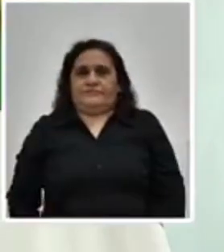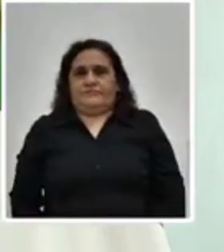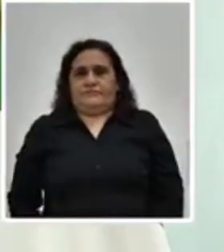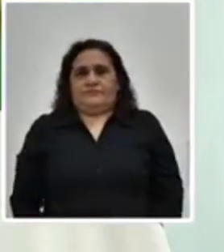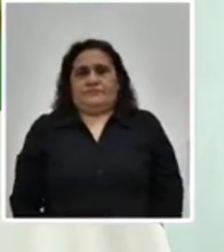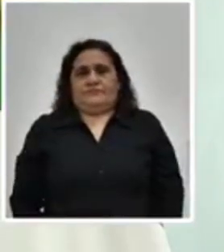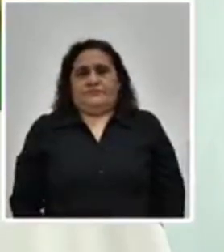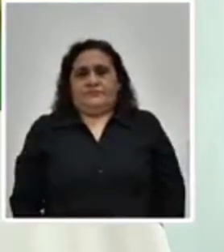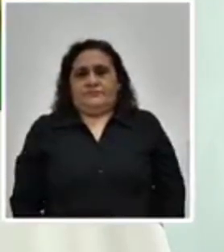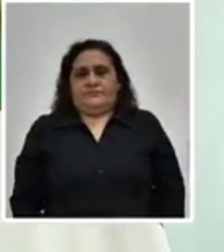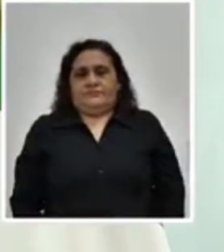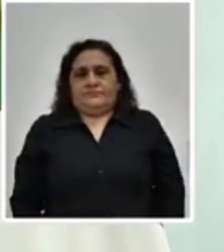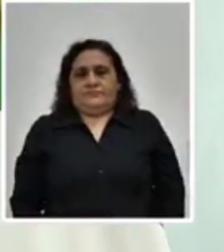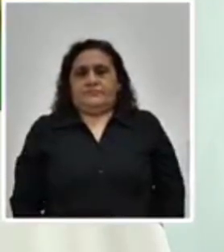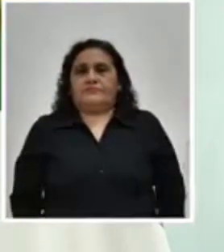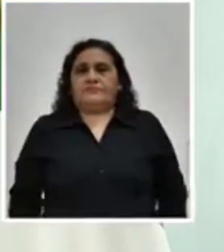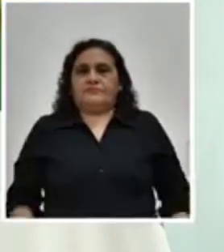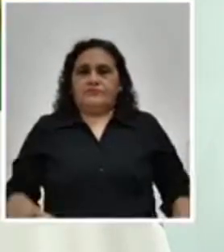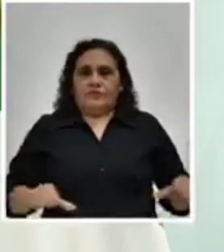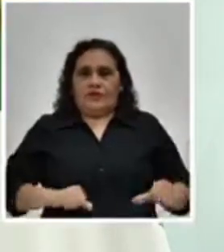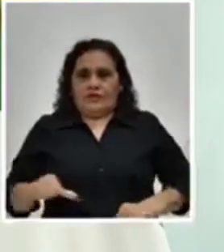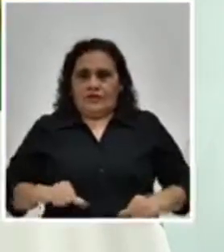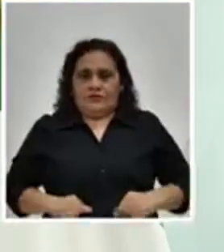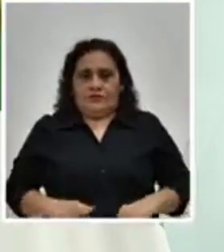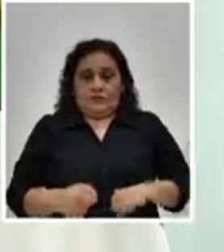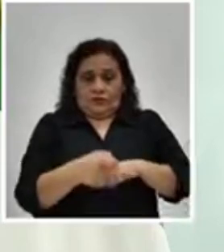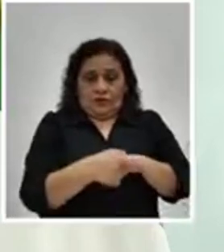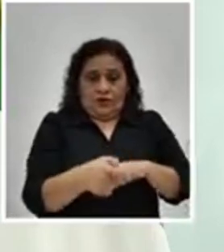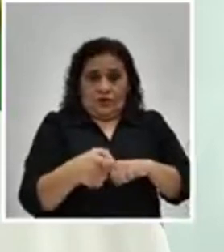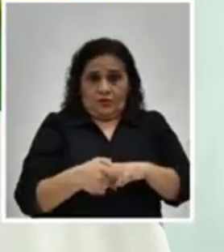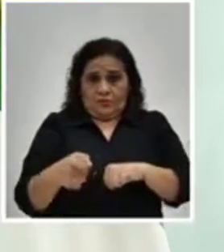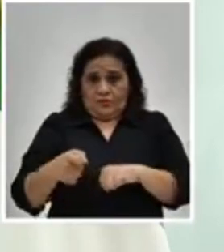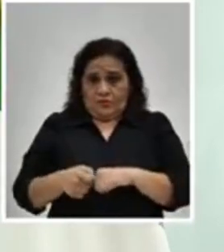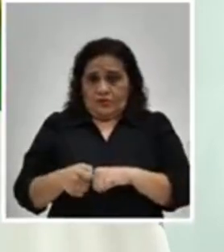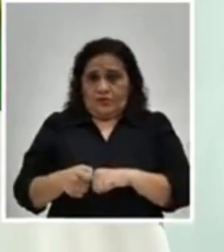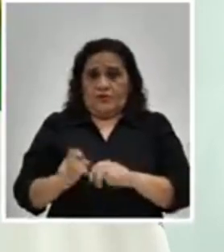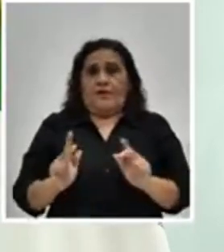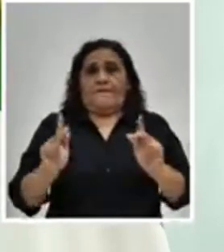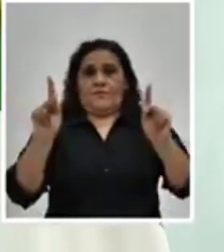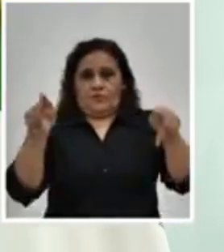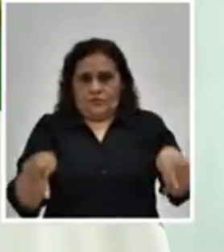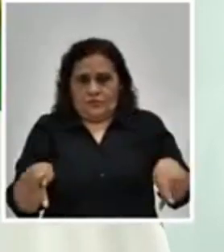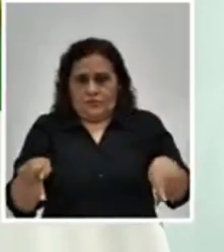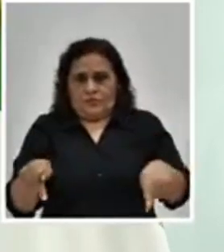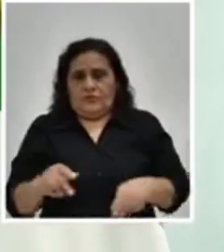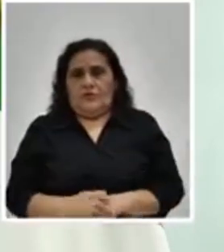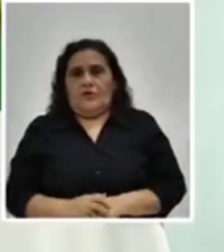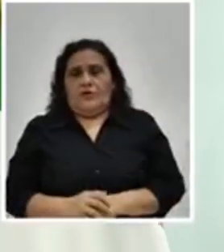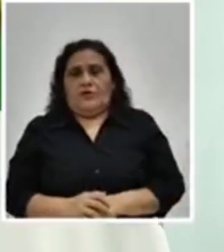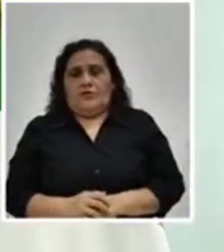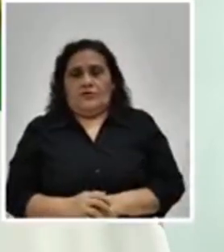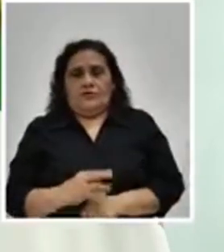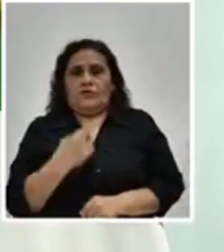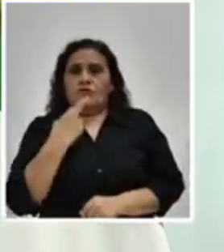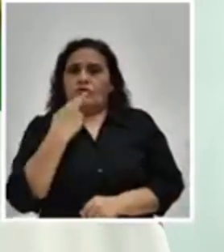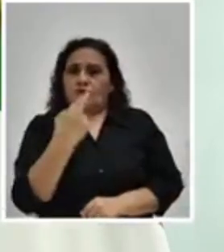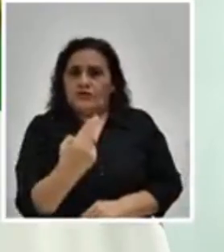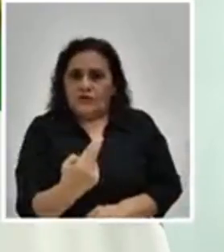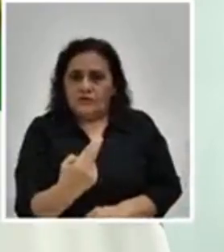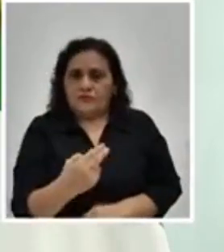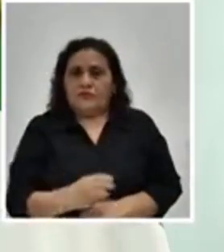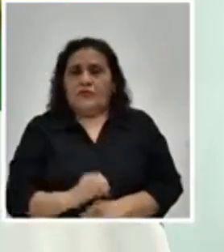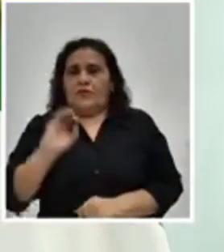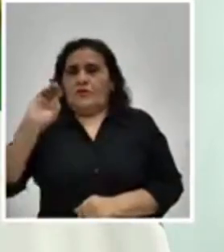En lo que respecta a las acciones en las comisarías de nuestro municipio, estos son los siguientes resultados.